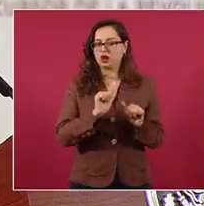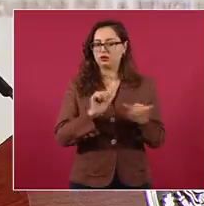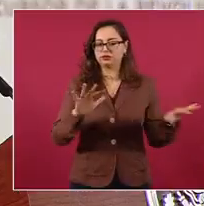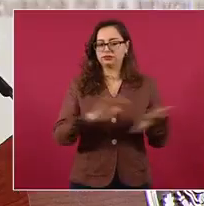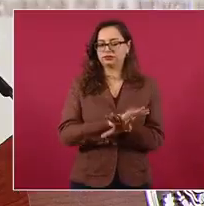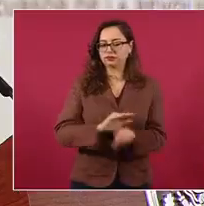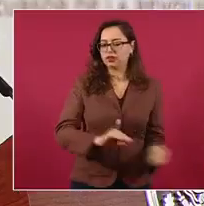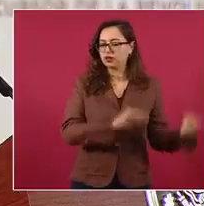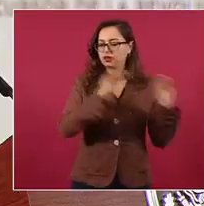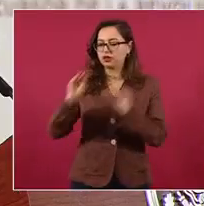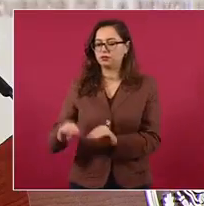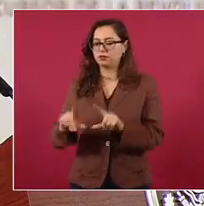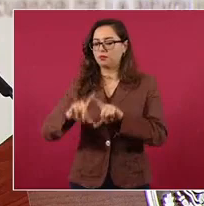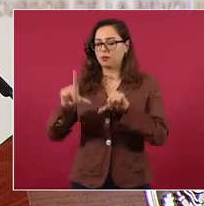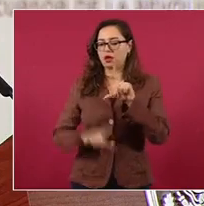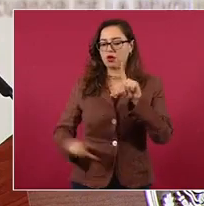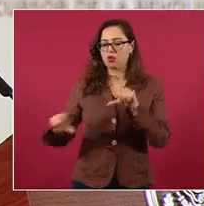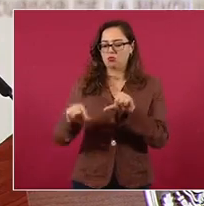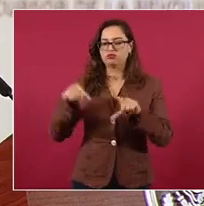Muchos